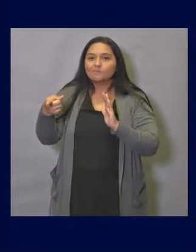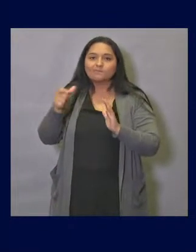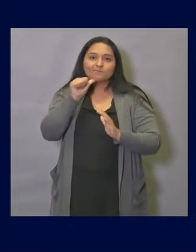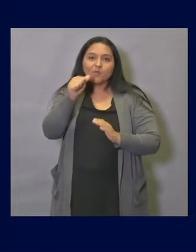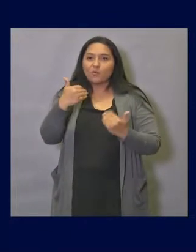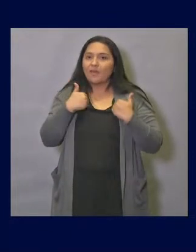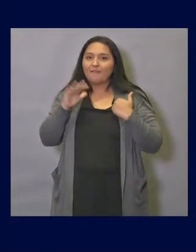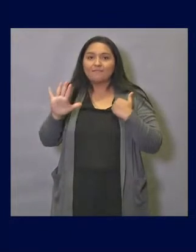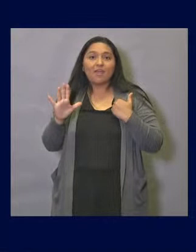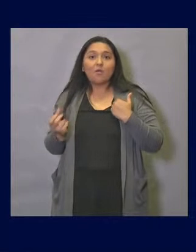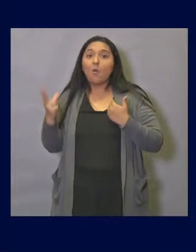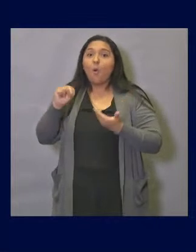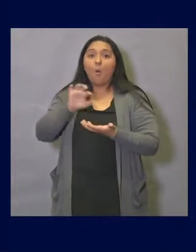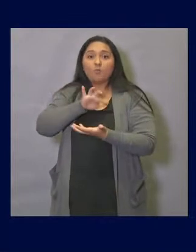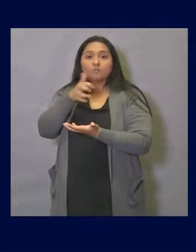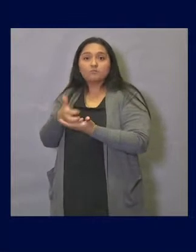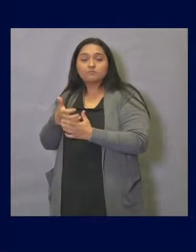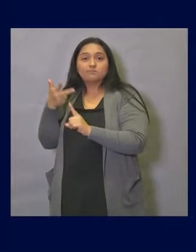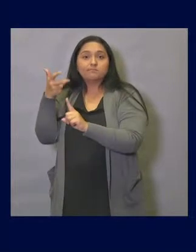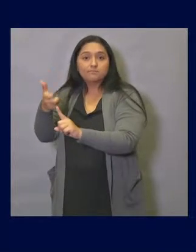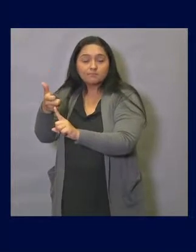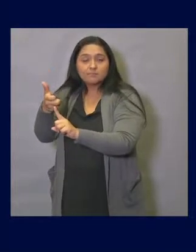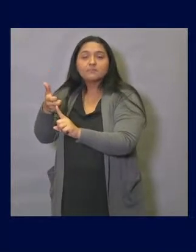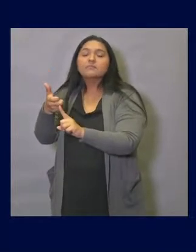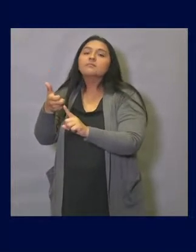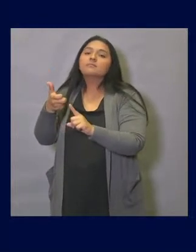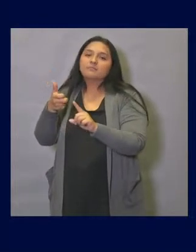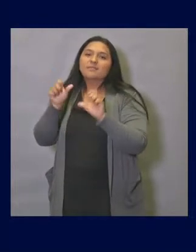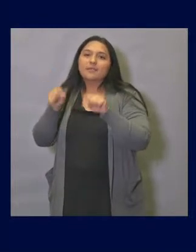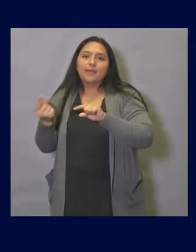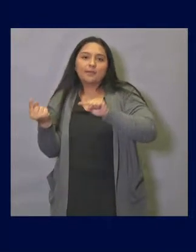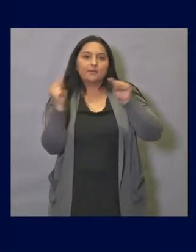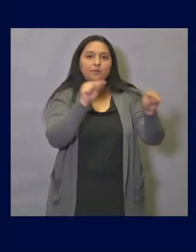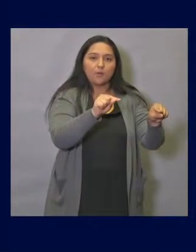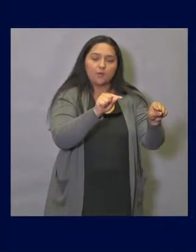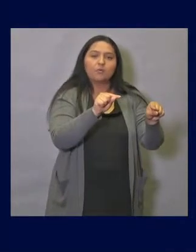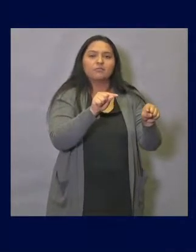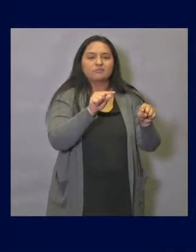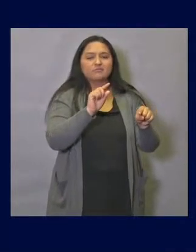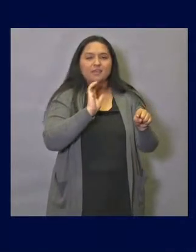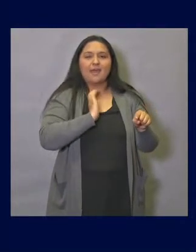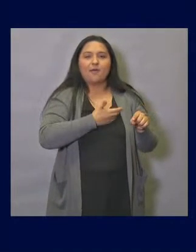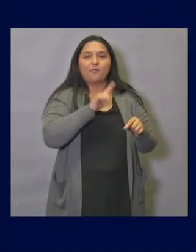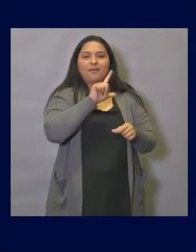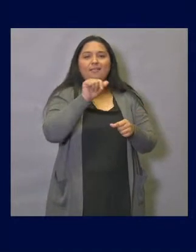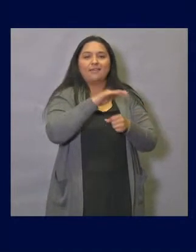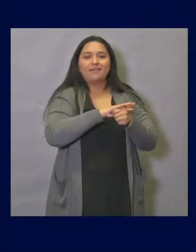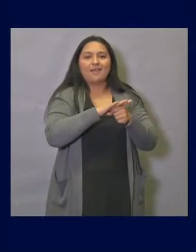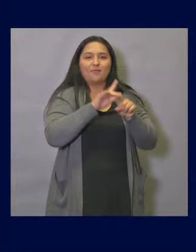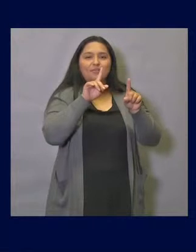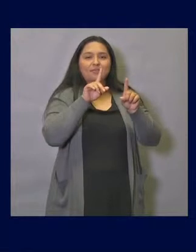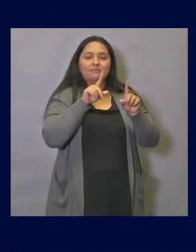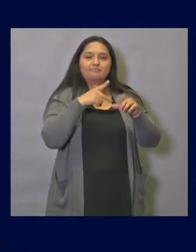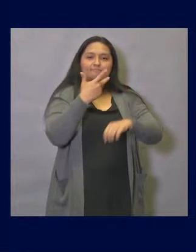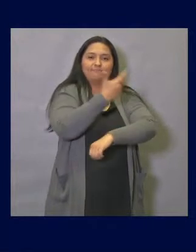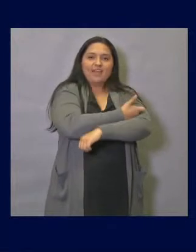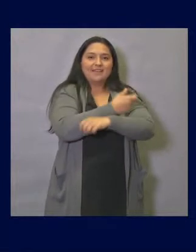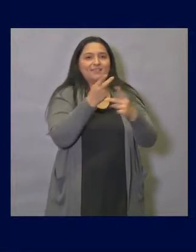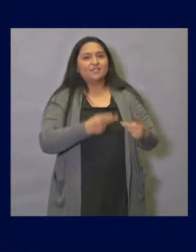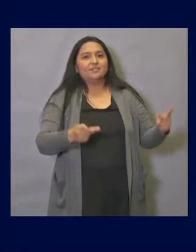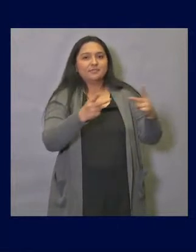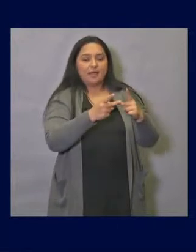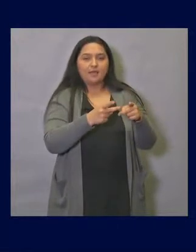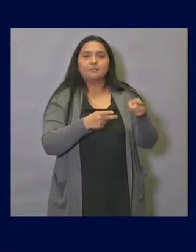las farmacias en el lugar pueden vacunarse en los centros de vacunación administrados por el condado para